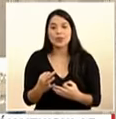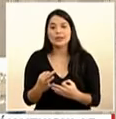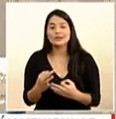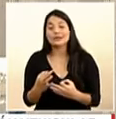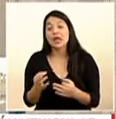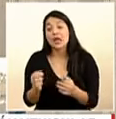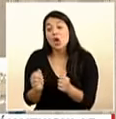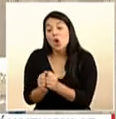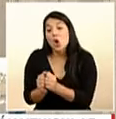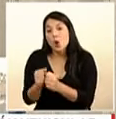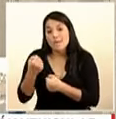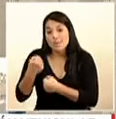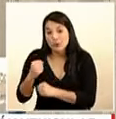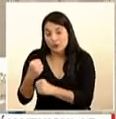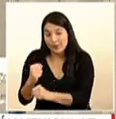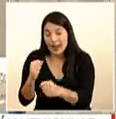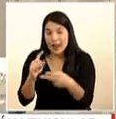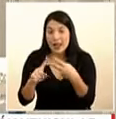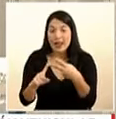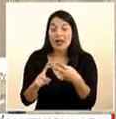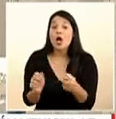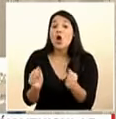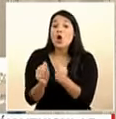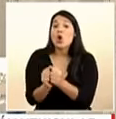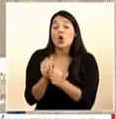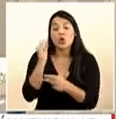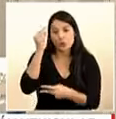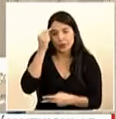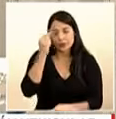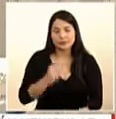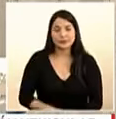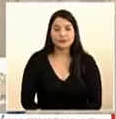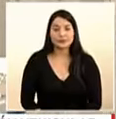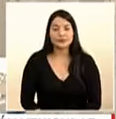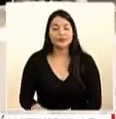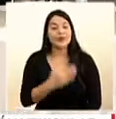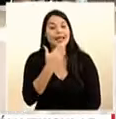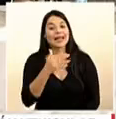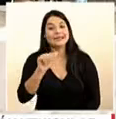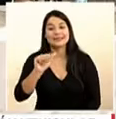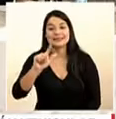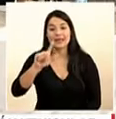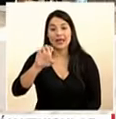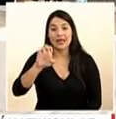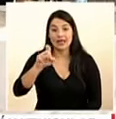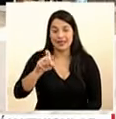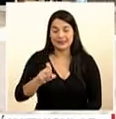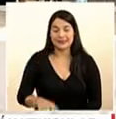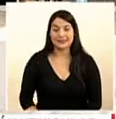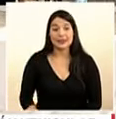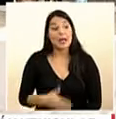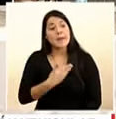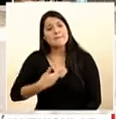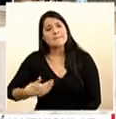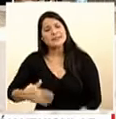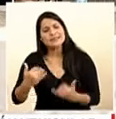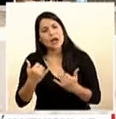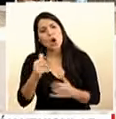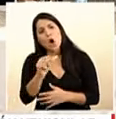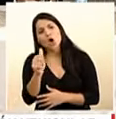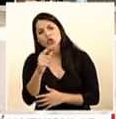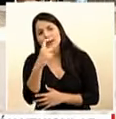locales en coordinación también con el poder ejecutivo muchas gracias don al ex presidente nos llega una